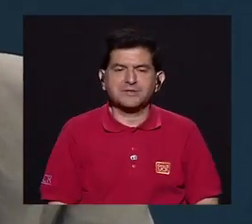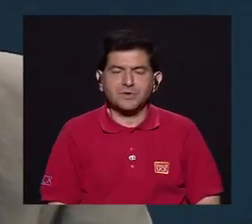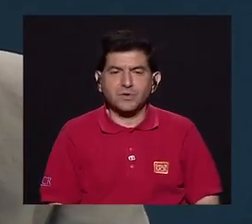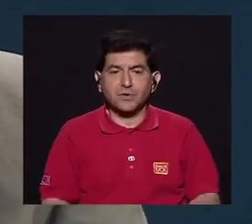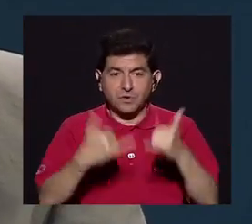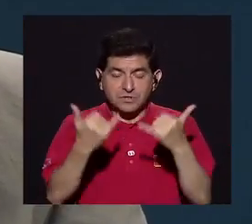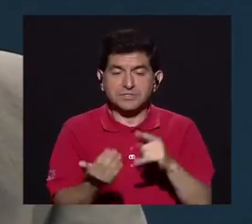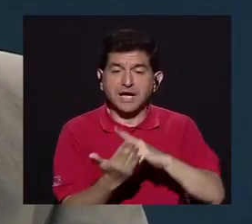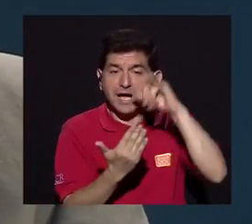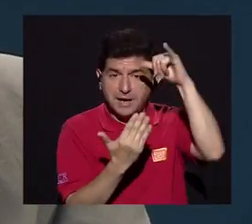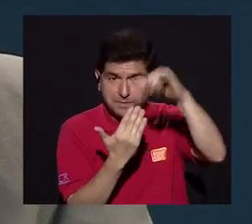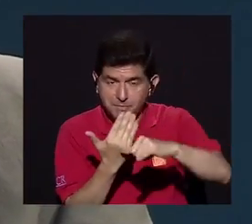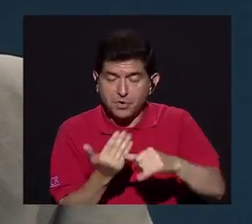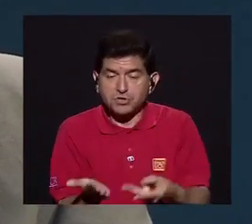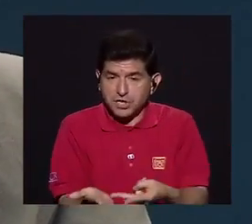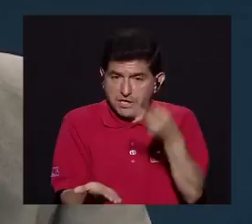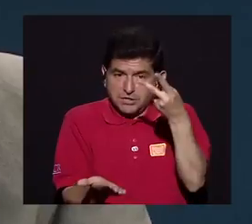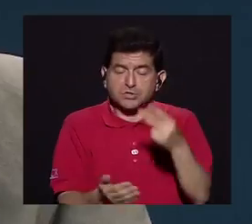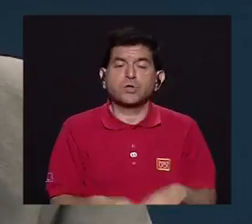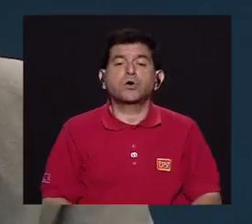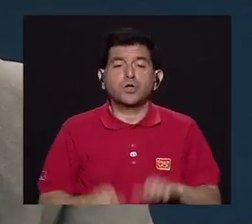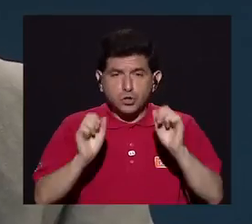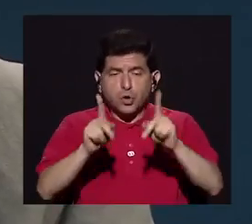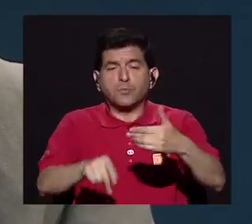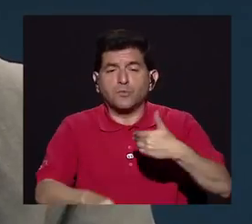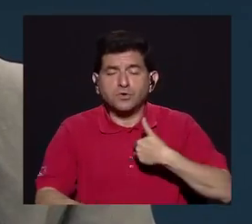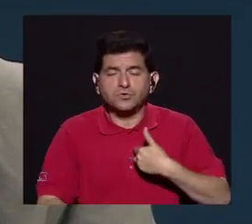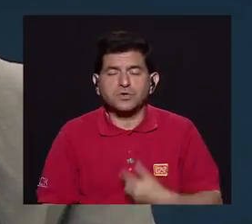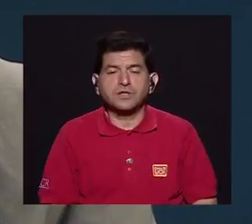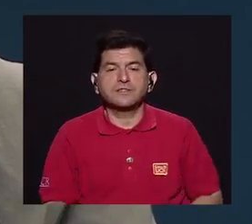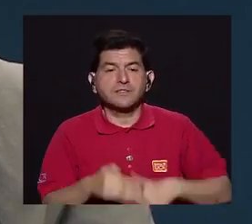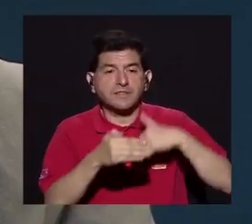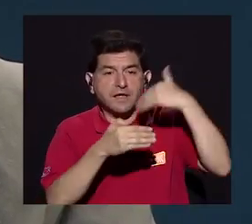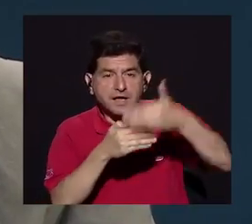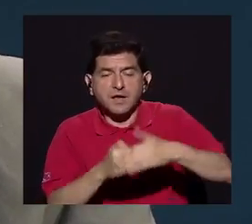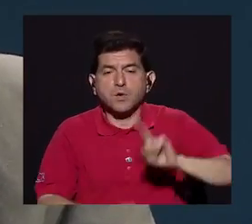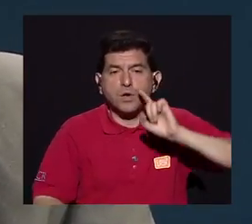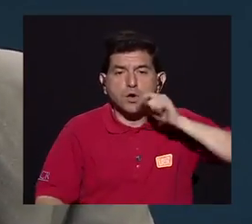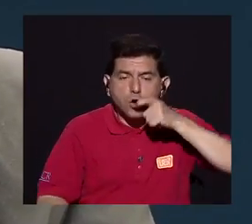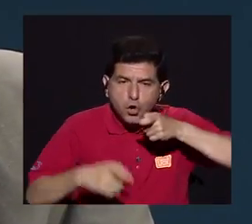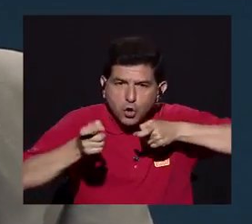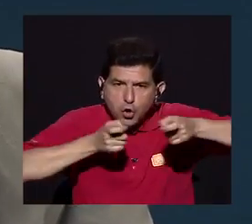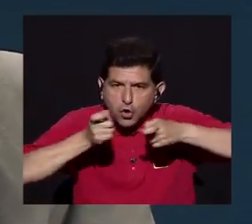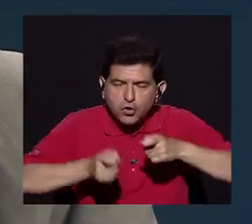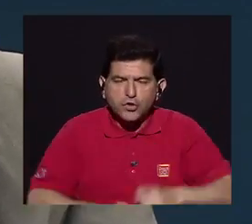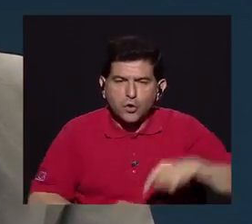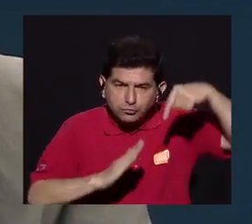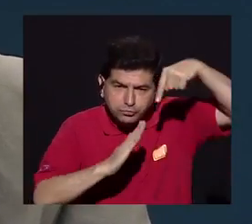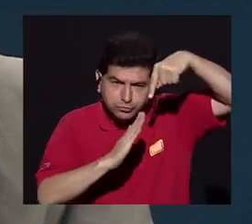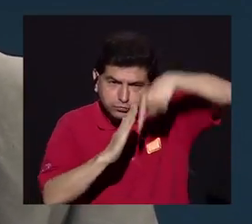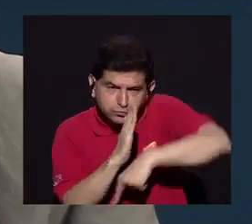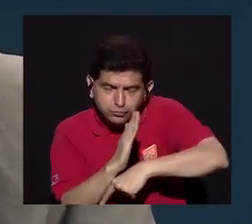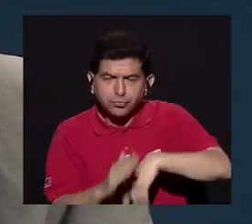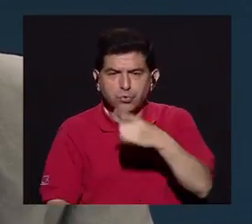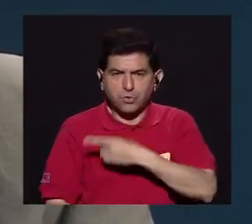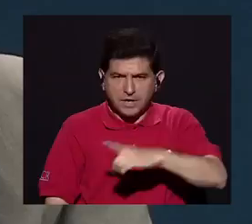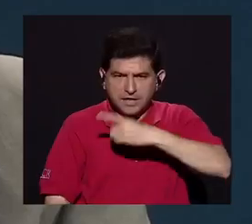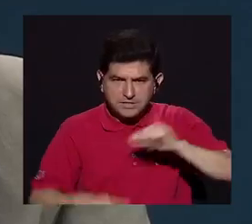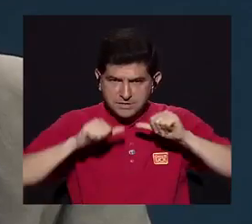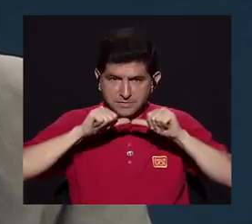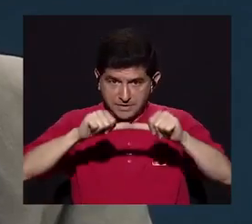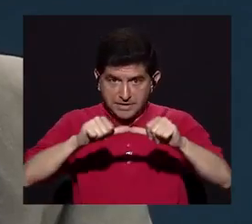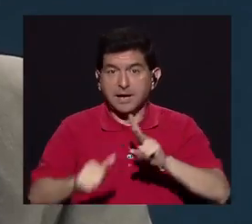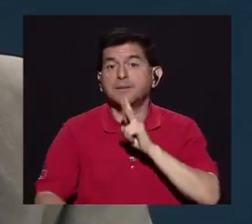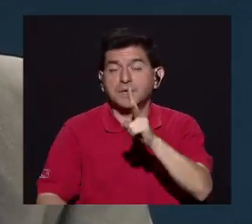logró culminar con un proyecto valioso y potable, que tenga un código de administración exhaustivo donde la disciplina sea